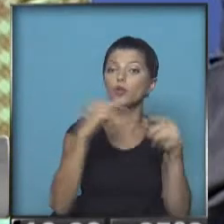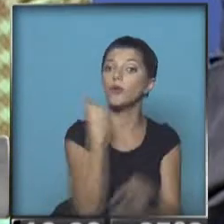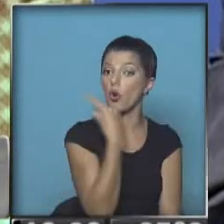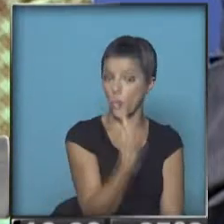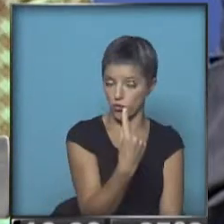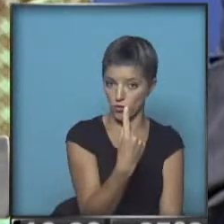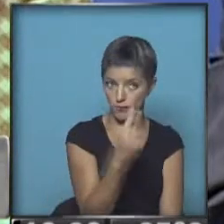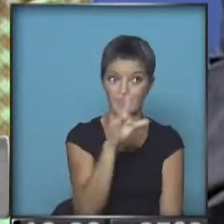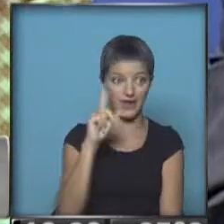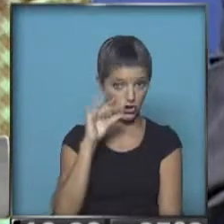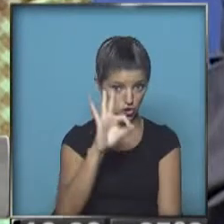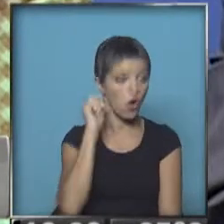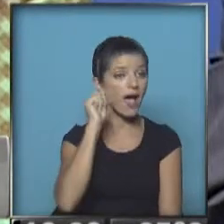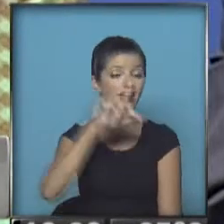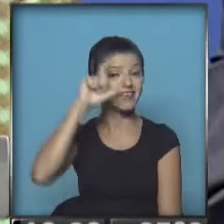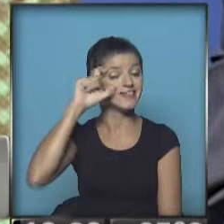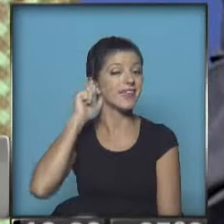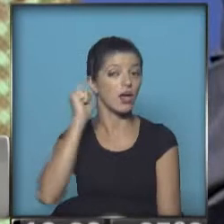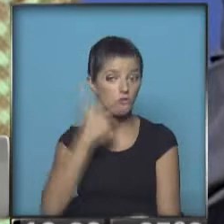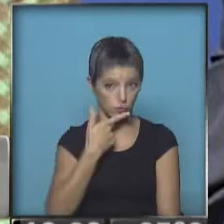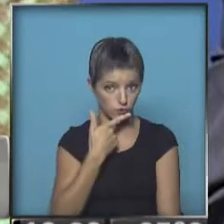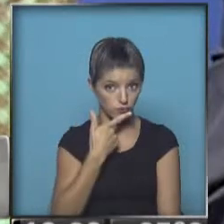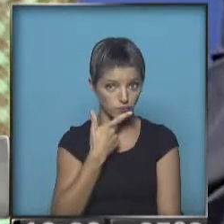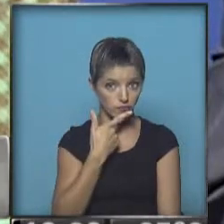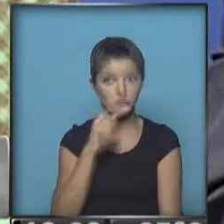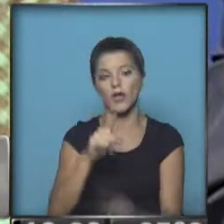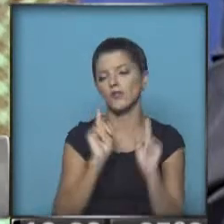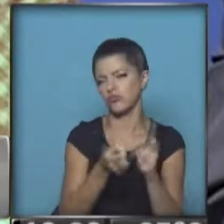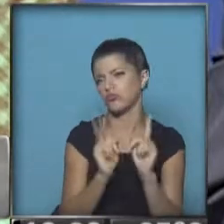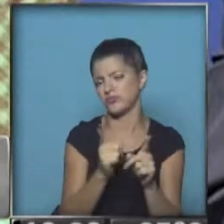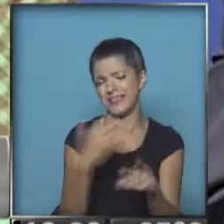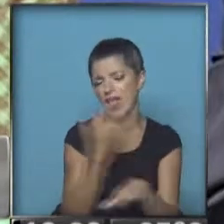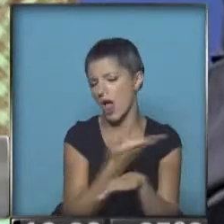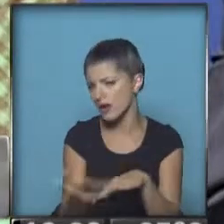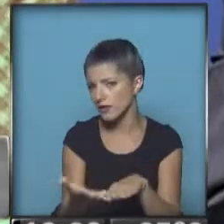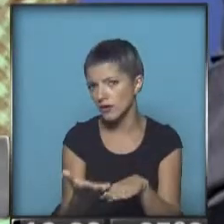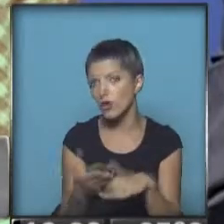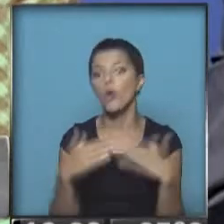de Río Gallegos y estuvimos en el partido hasta muy tarde porque no podíamos